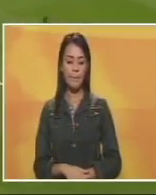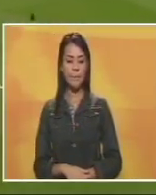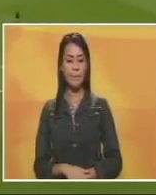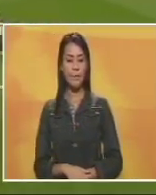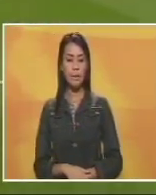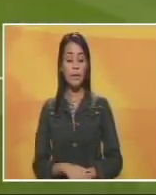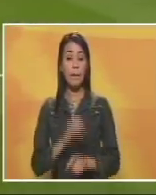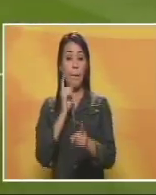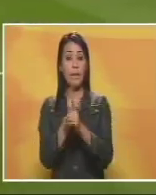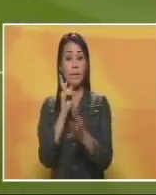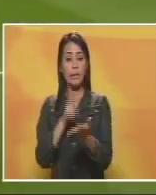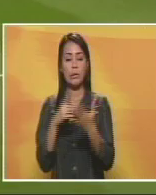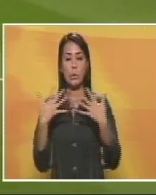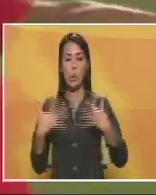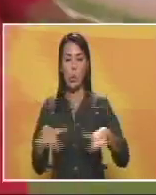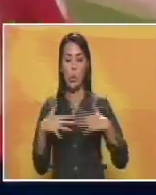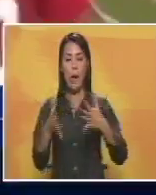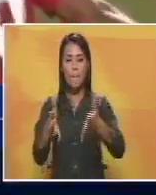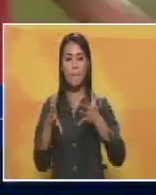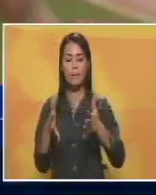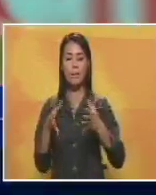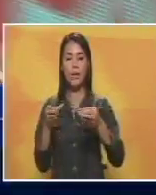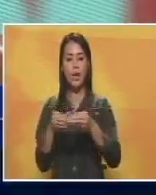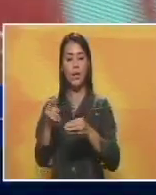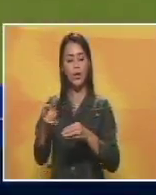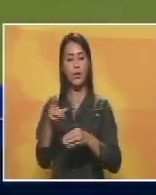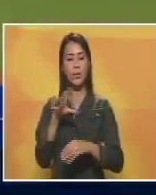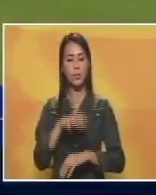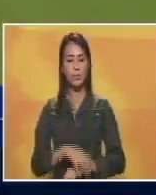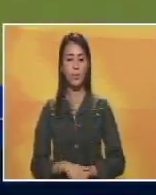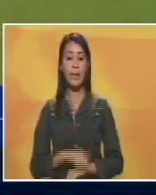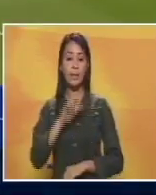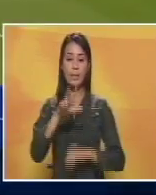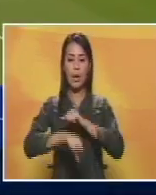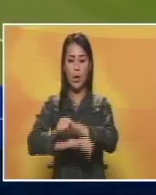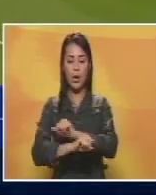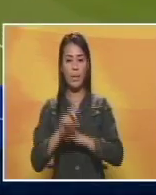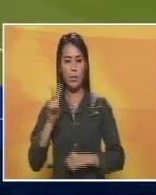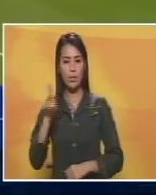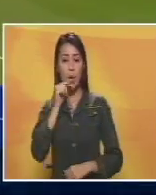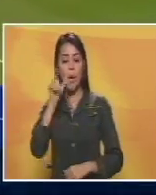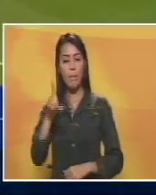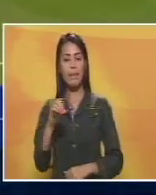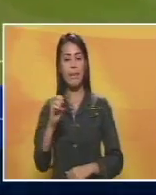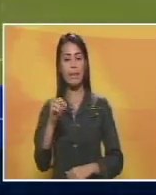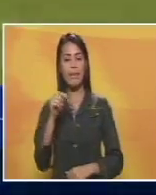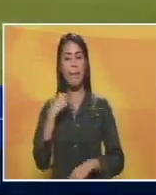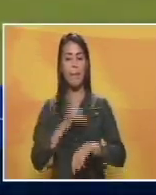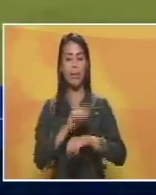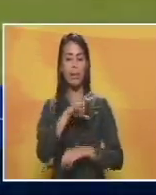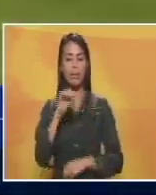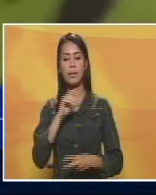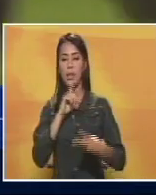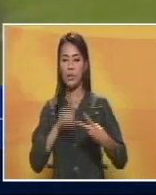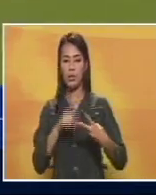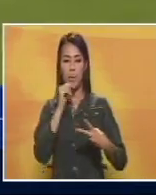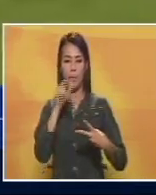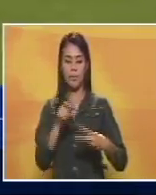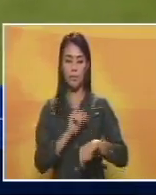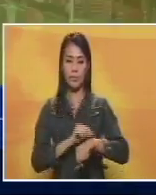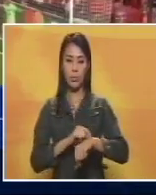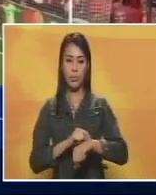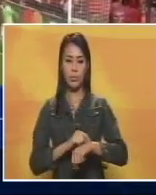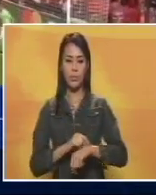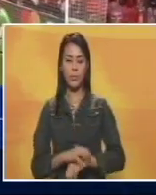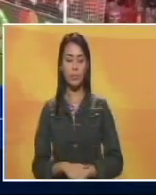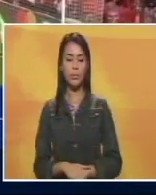Partidazo en Anfield que terminó con victoria para el Liverpool sobre el Paris Saint-Germain, 3-2. Daniel Sturridge al minuto 30 y James Milner adelantaron